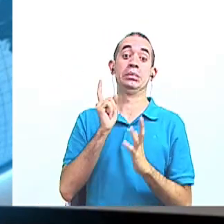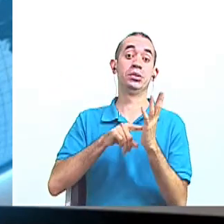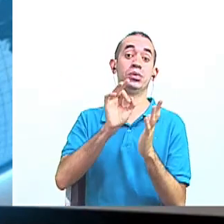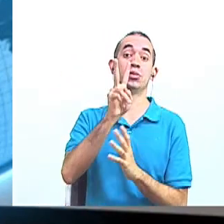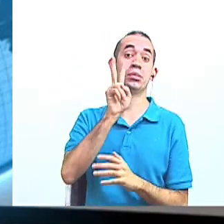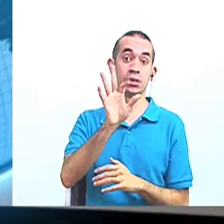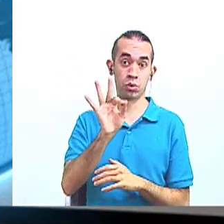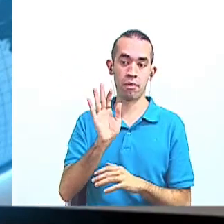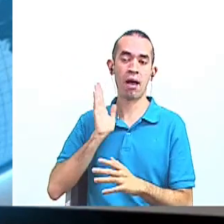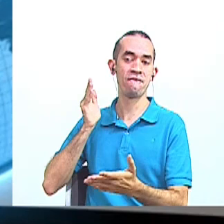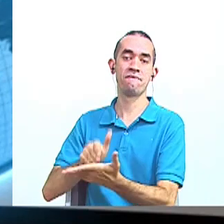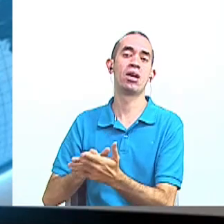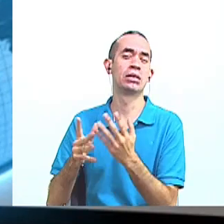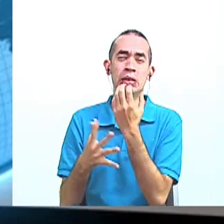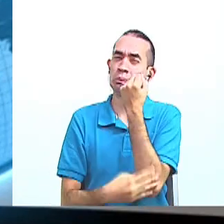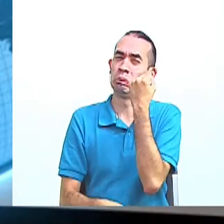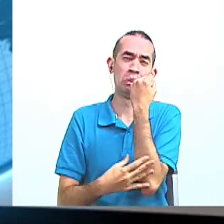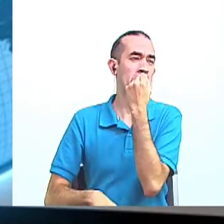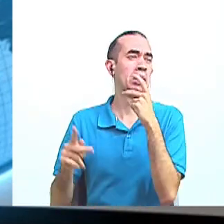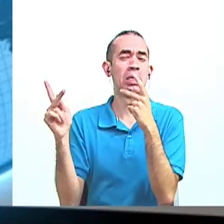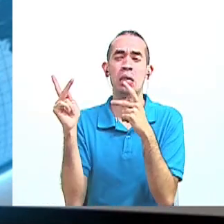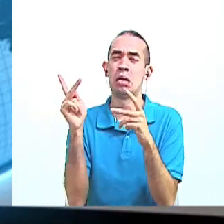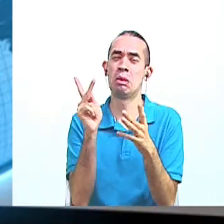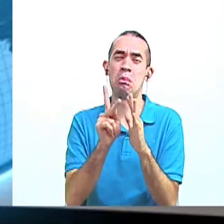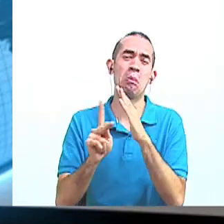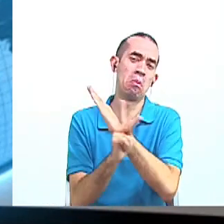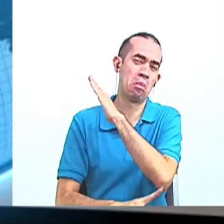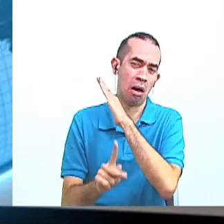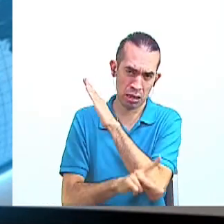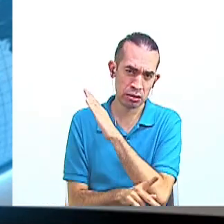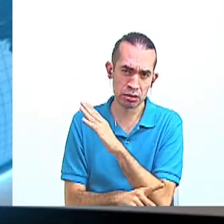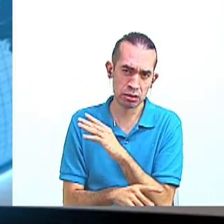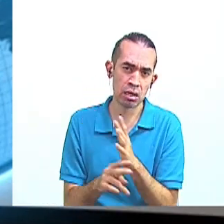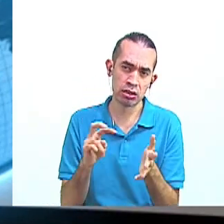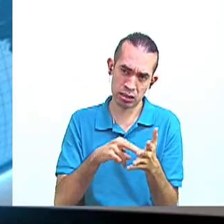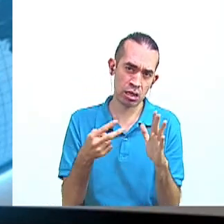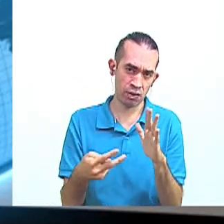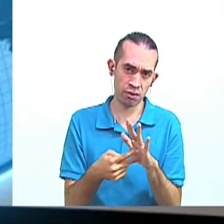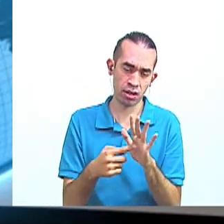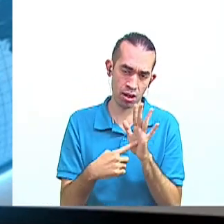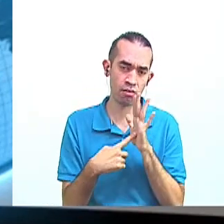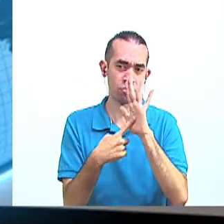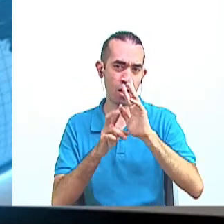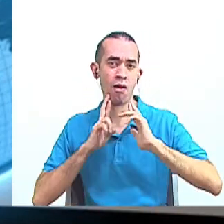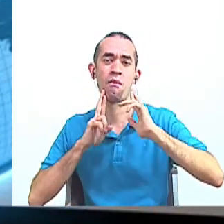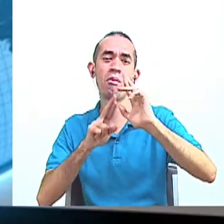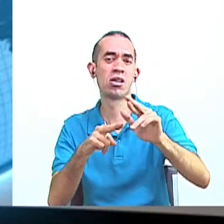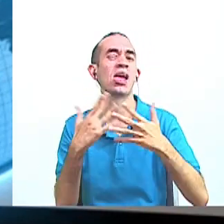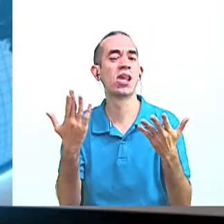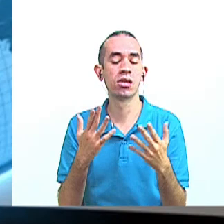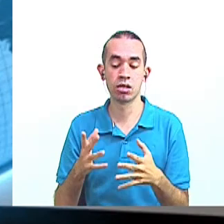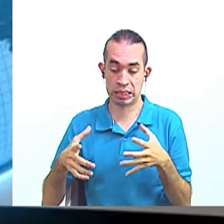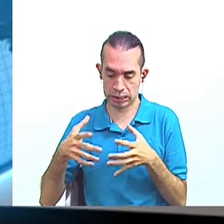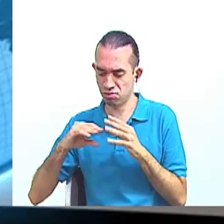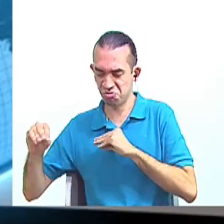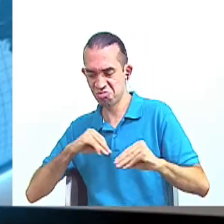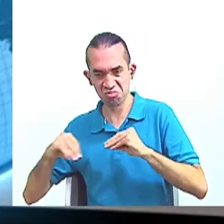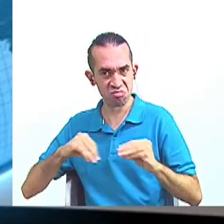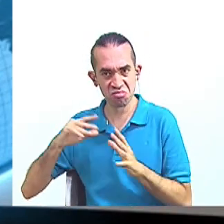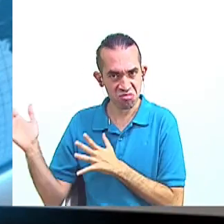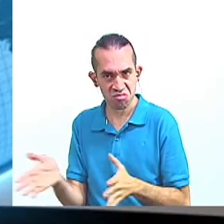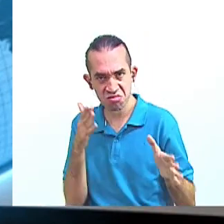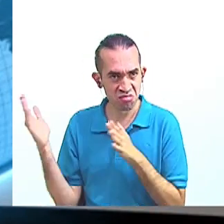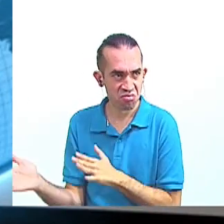vulnerables del país y estos de manera, digamos, refleja como una reacción, se organizan a través